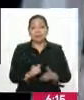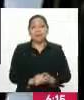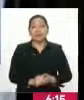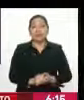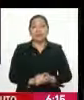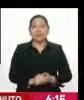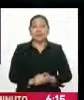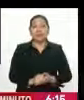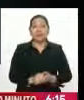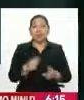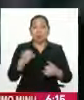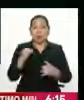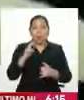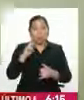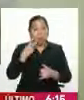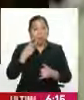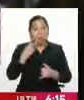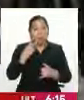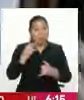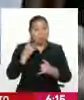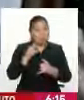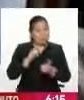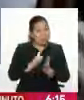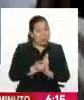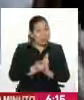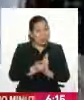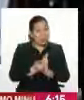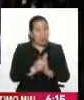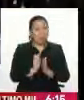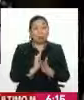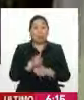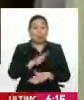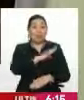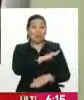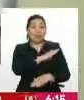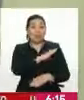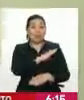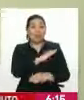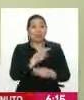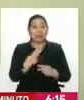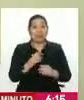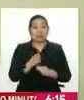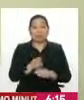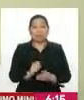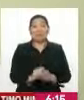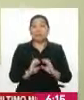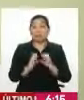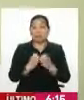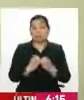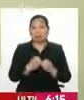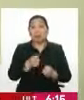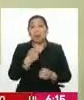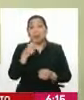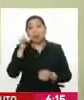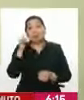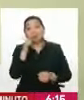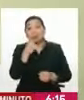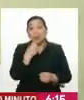decía, información de último minuto que vamos a seguir abordando en breve, ya con nuestros equipos y con eventuales